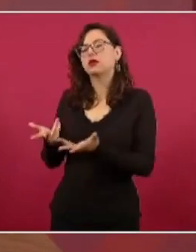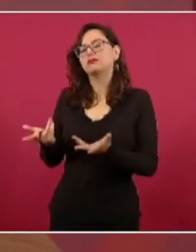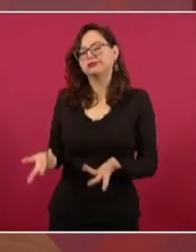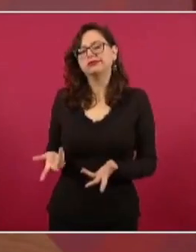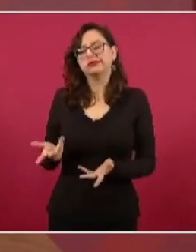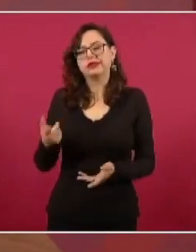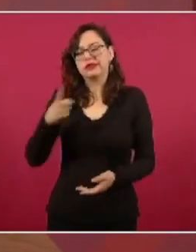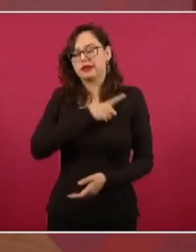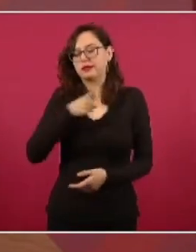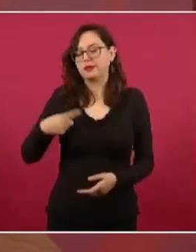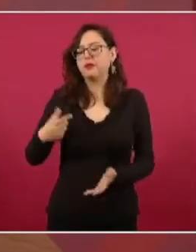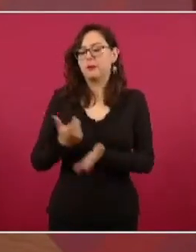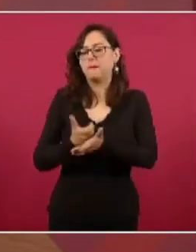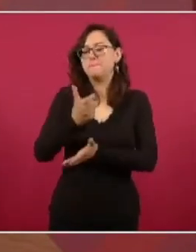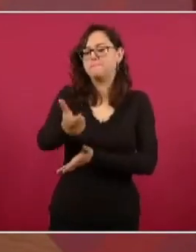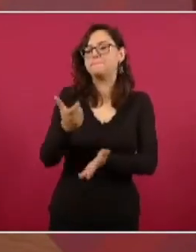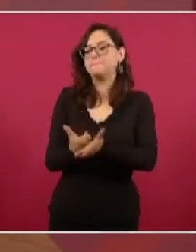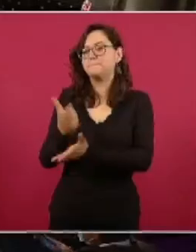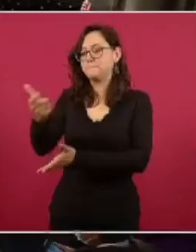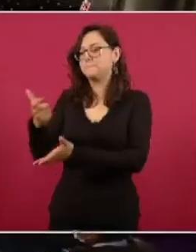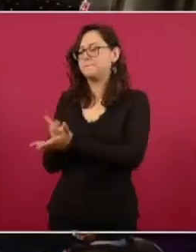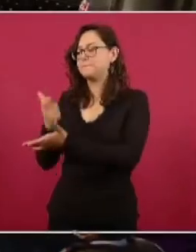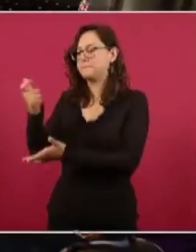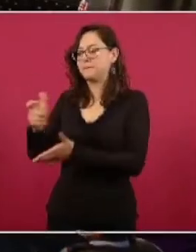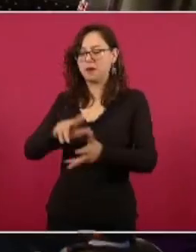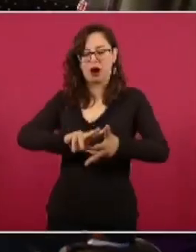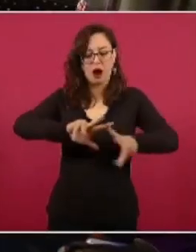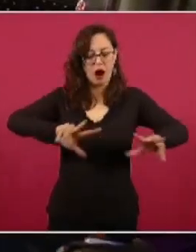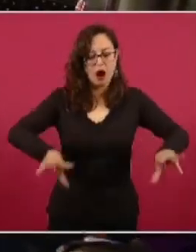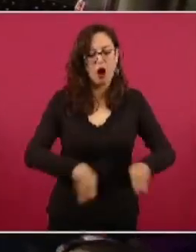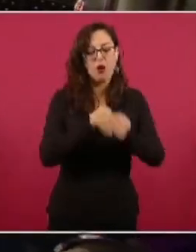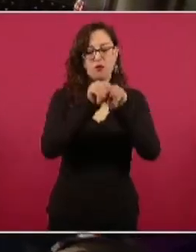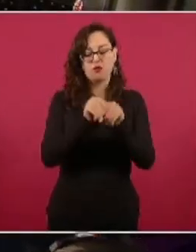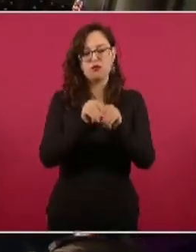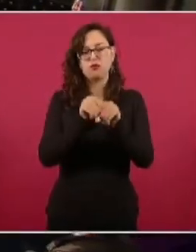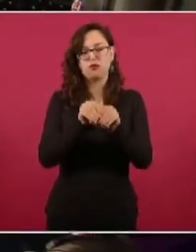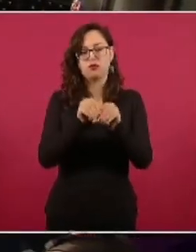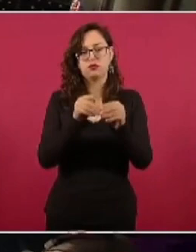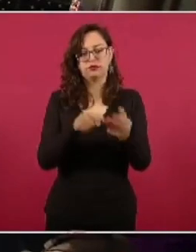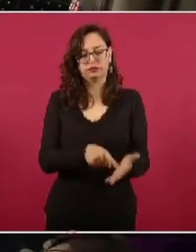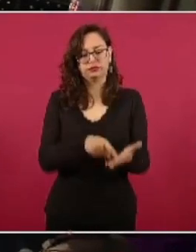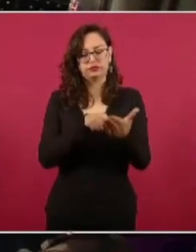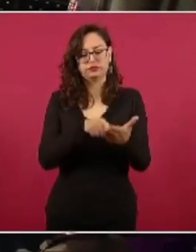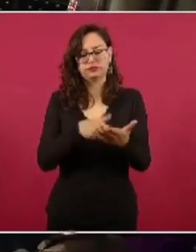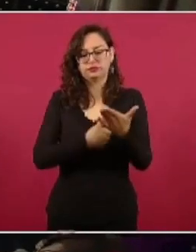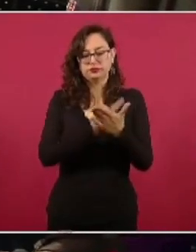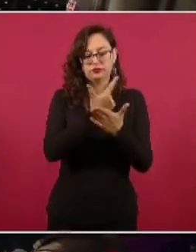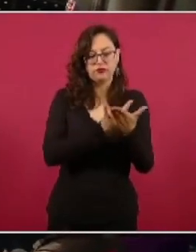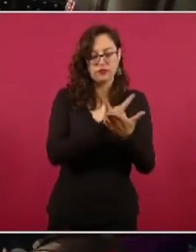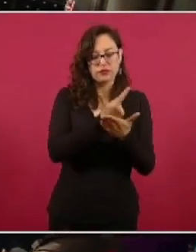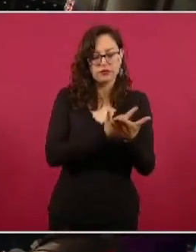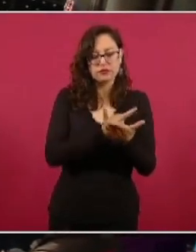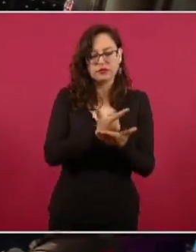porque de ahí vamos a sacar, hemos sacado acero,